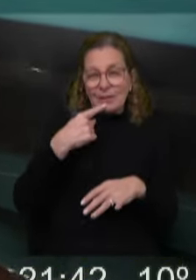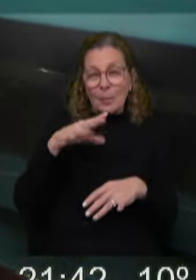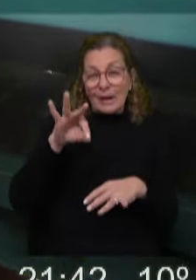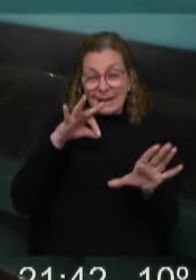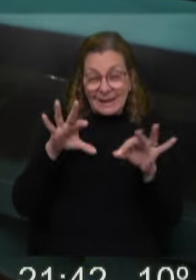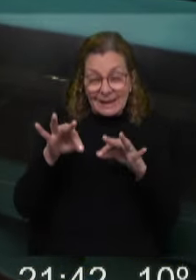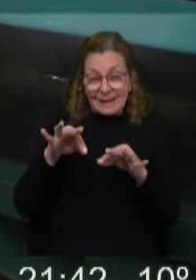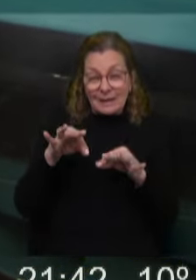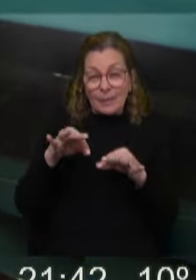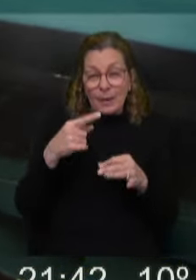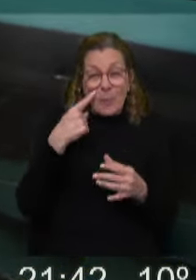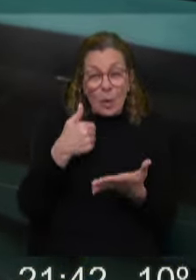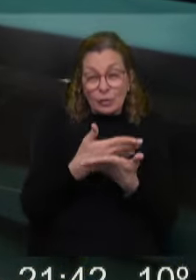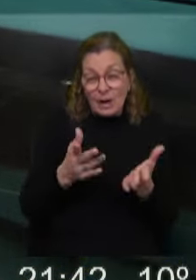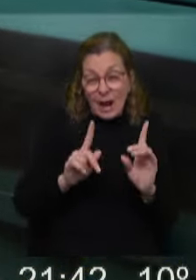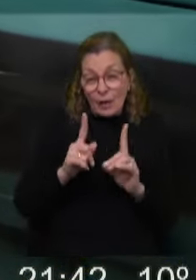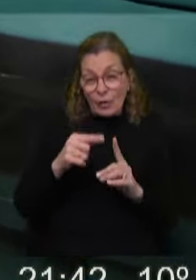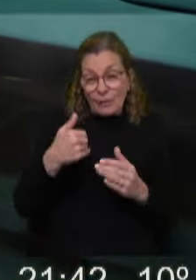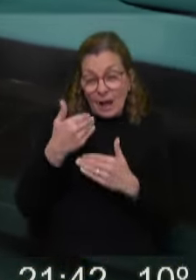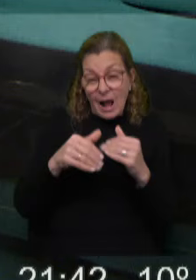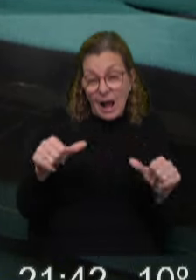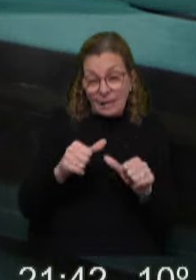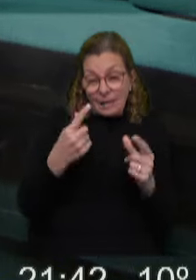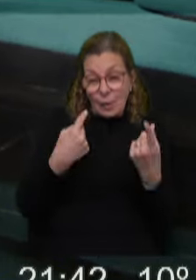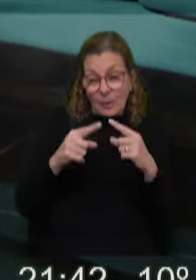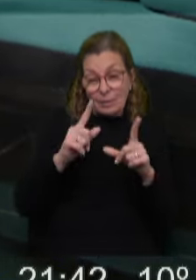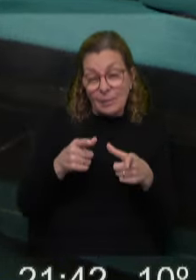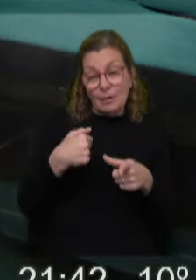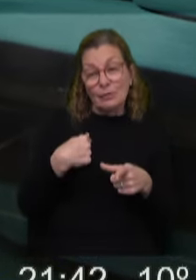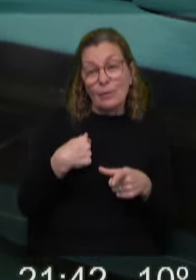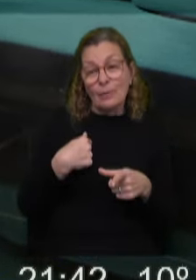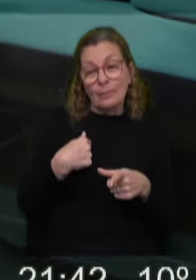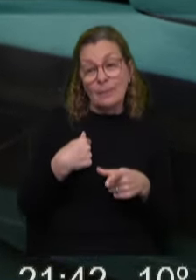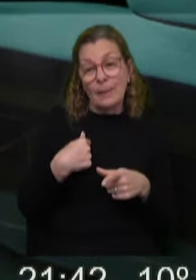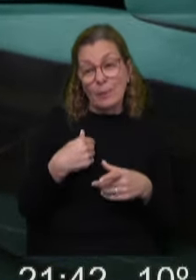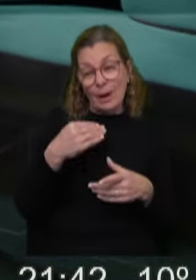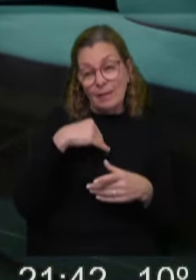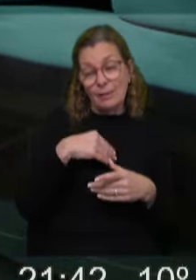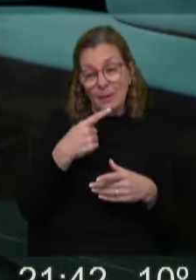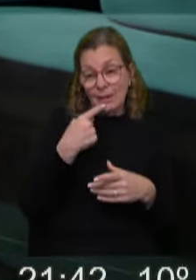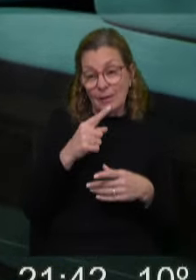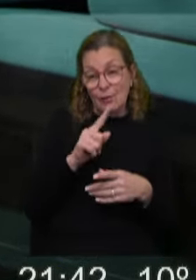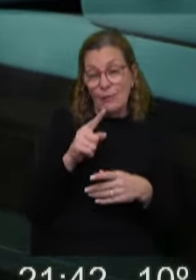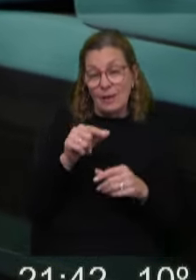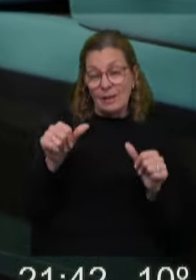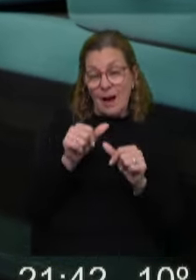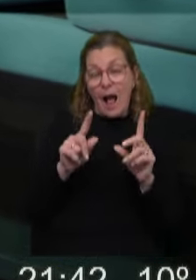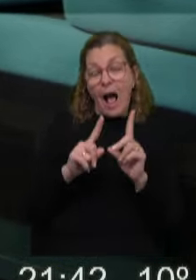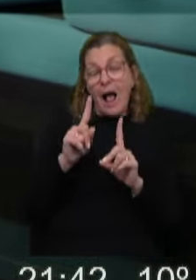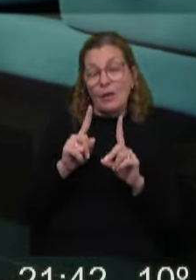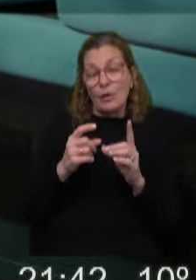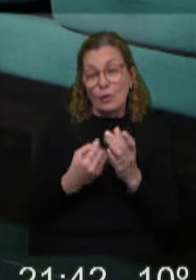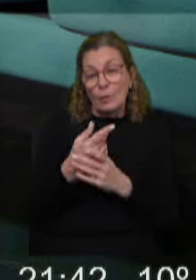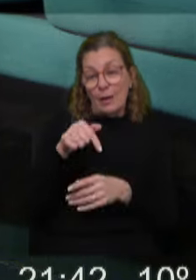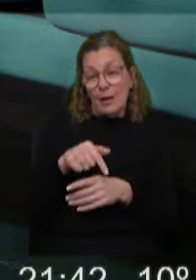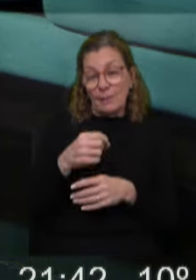elegir para mostrar divinamente algo que venís haciendo, pero también, yo por lo menos por mi espíritu, para decir, no, voy a hacer algo nuevo, que acá es